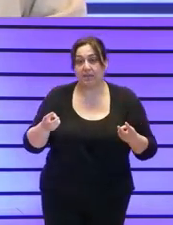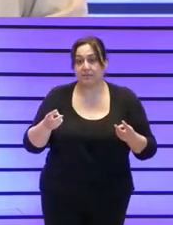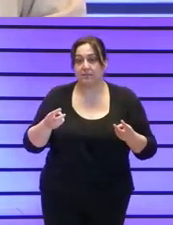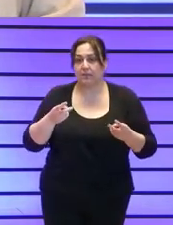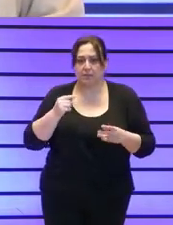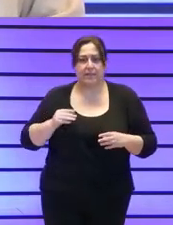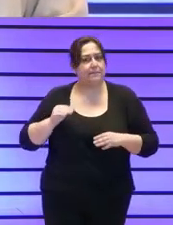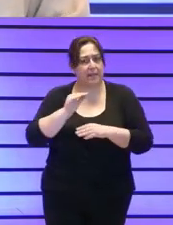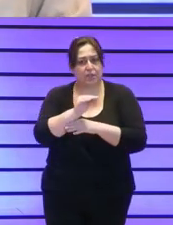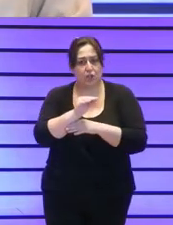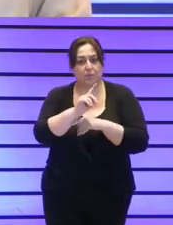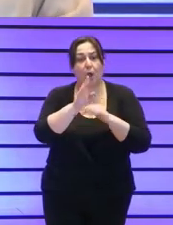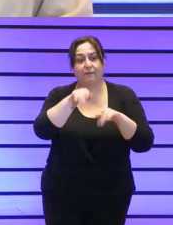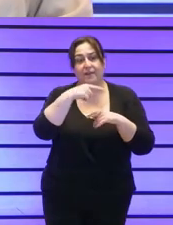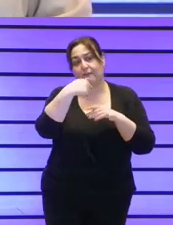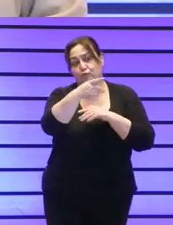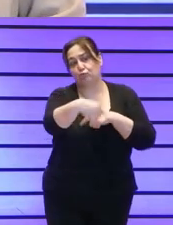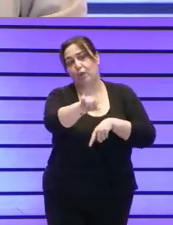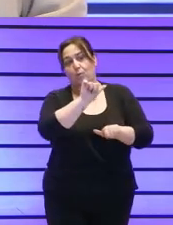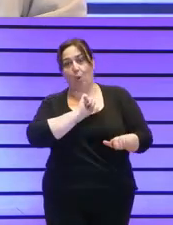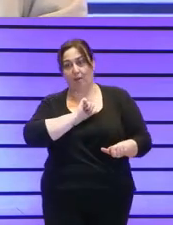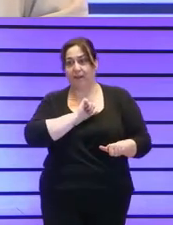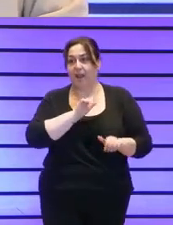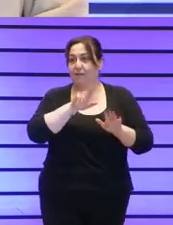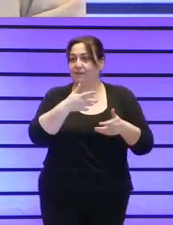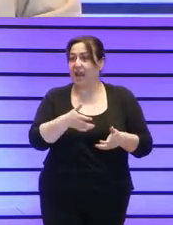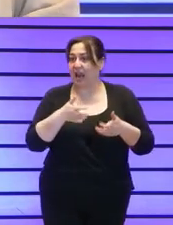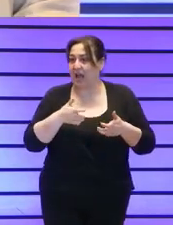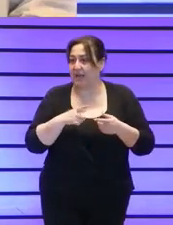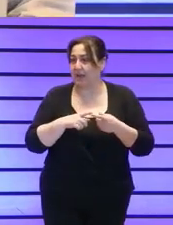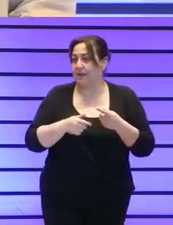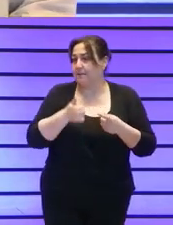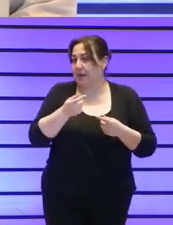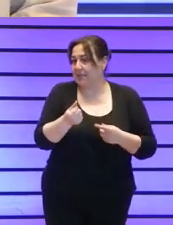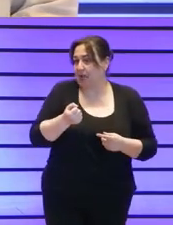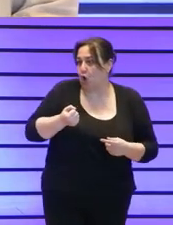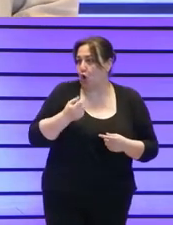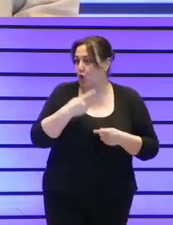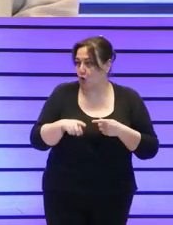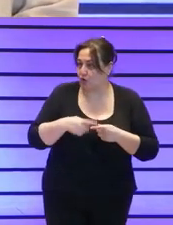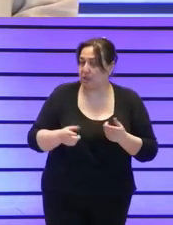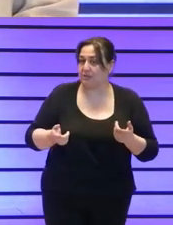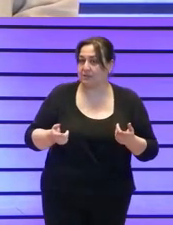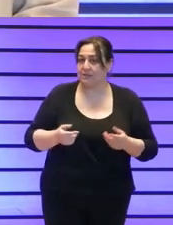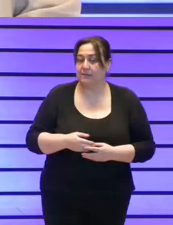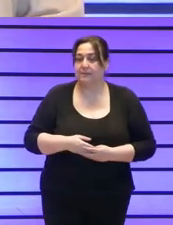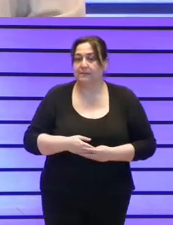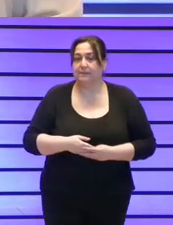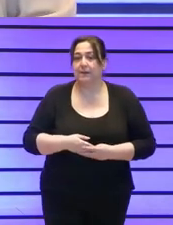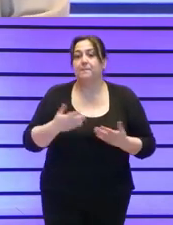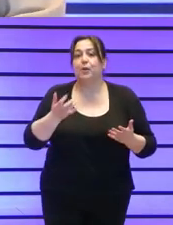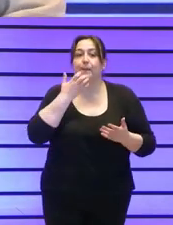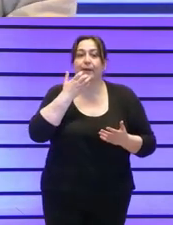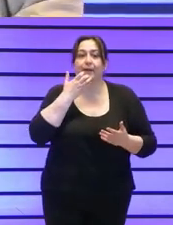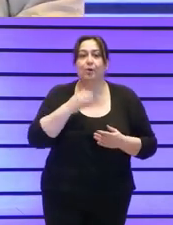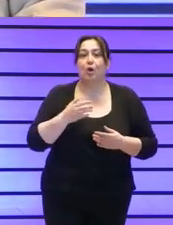es una inversión que retorna, ¿no? Y que vas a tener ganancias de coeficiencia y ahorros ahí, ¿no? Pero, por